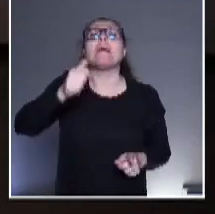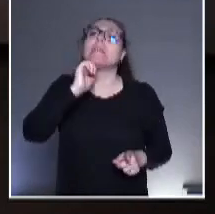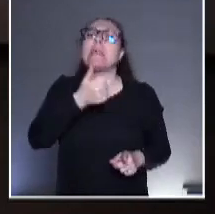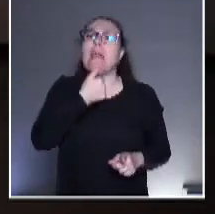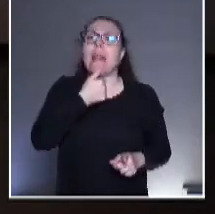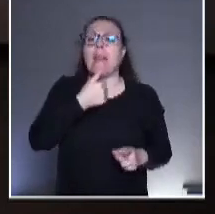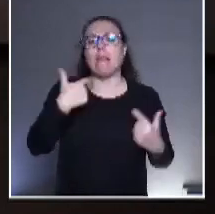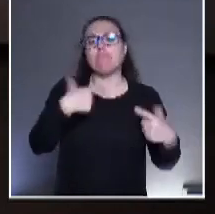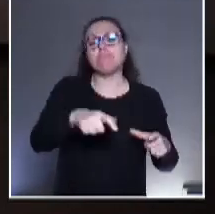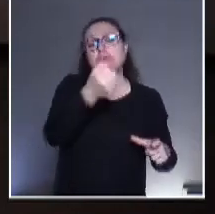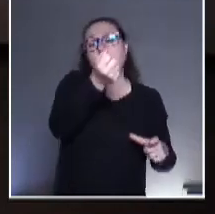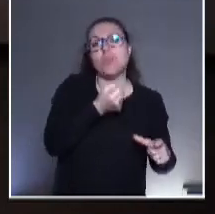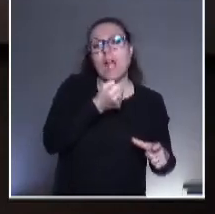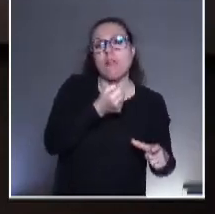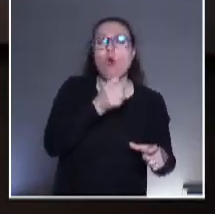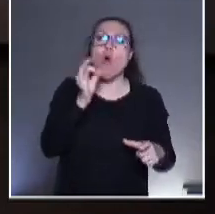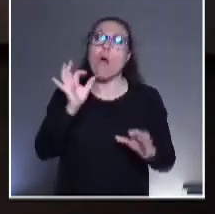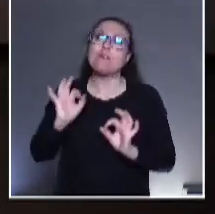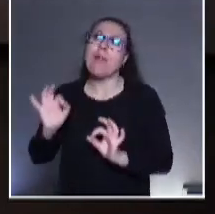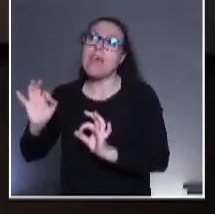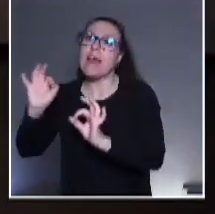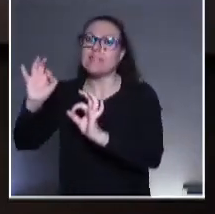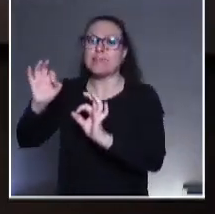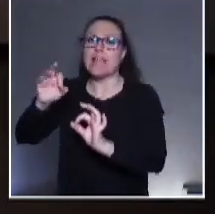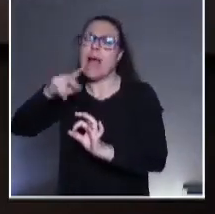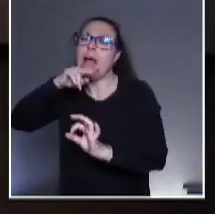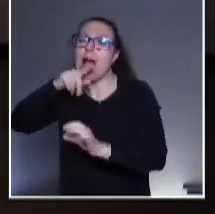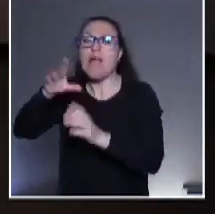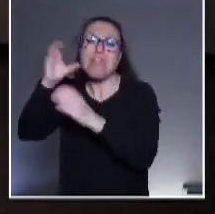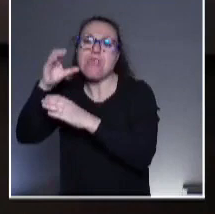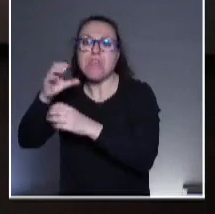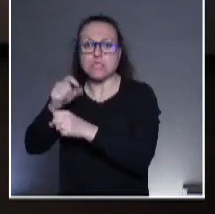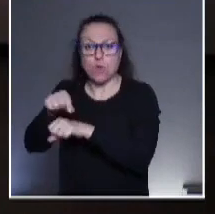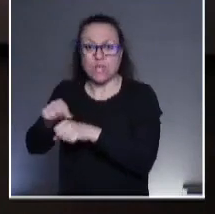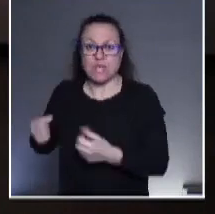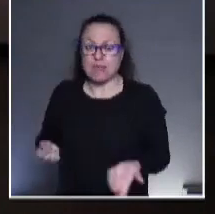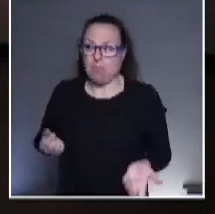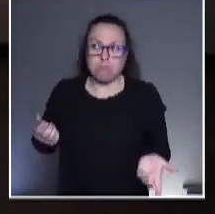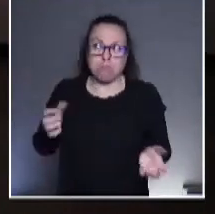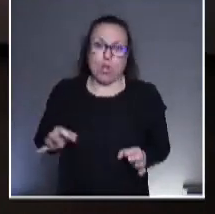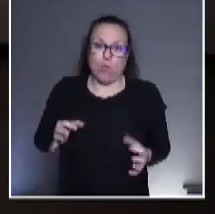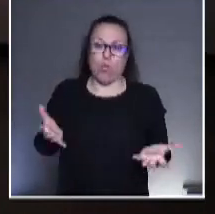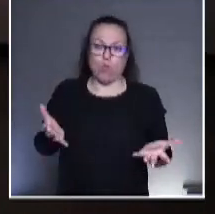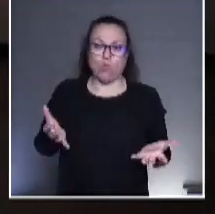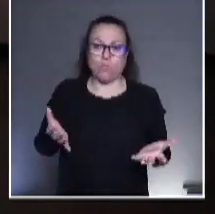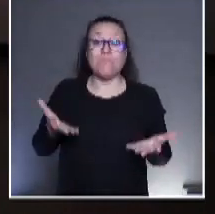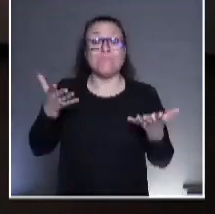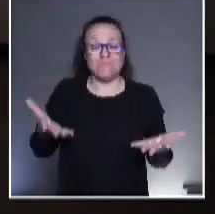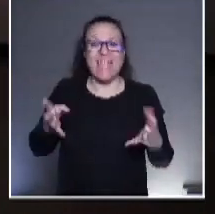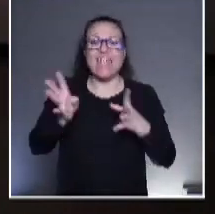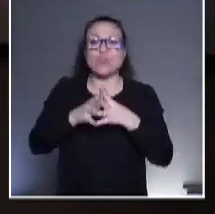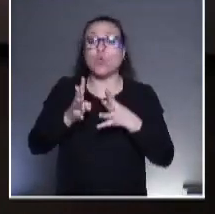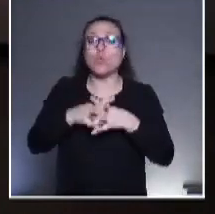de tributario o el especialista que puede hablar de ciencias políticas? Así que